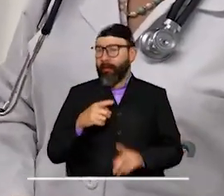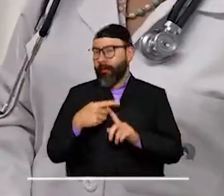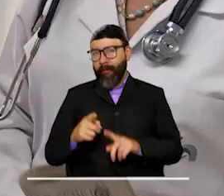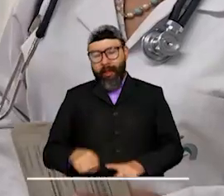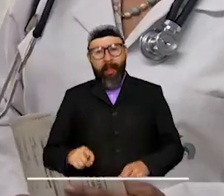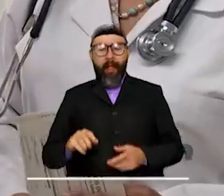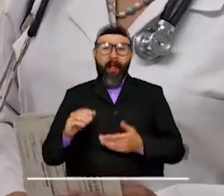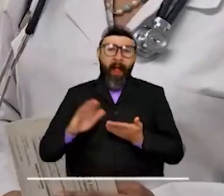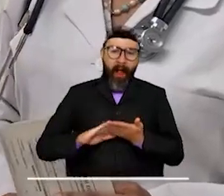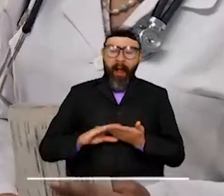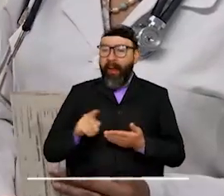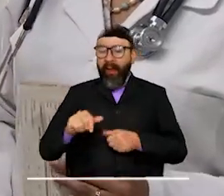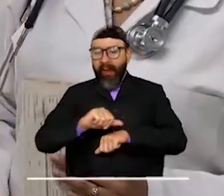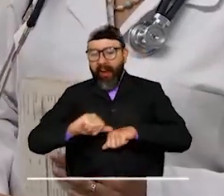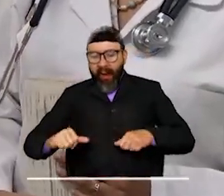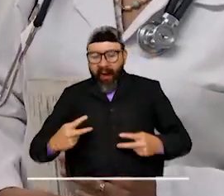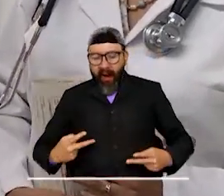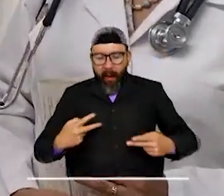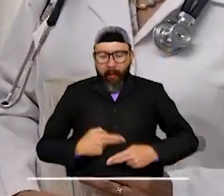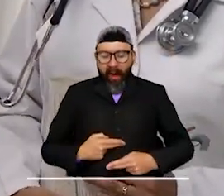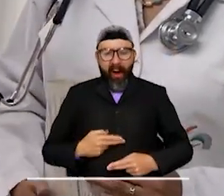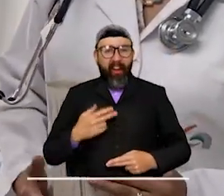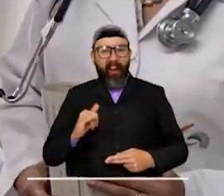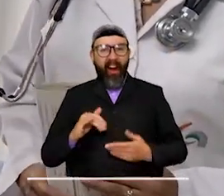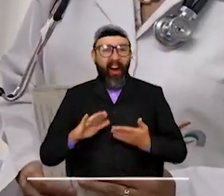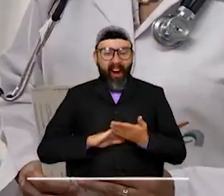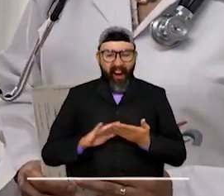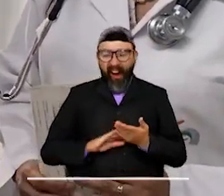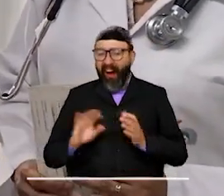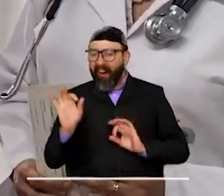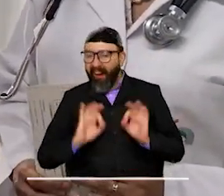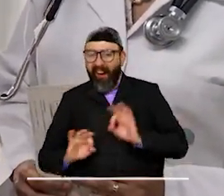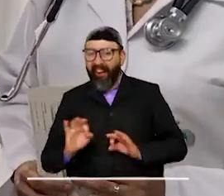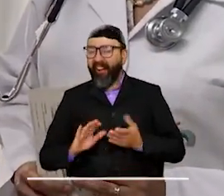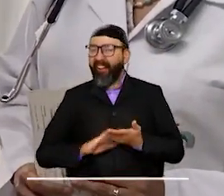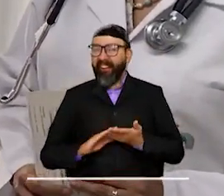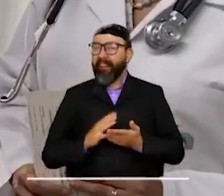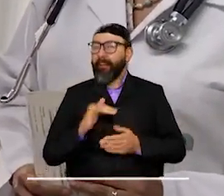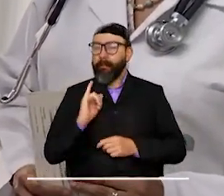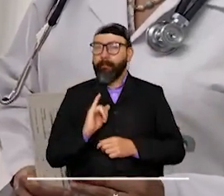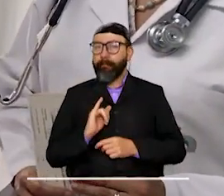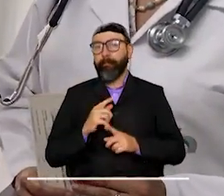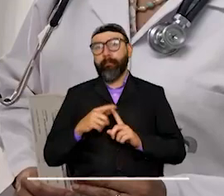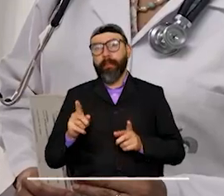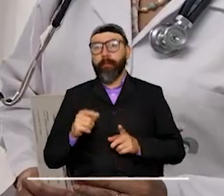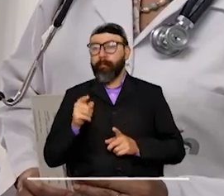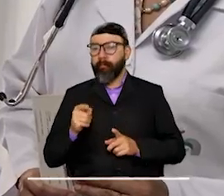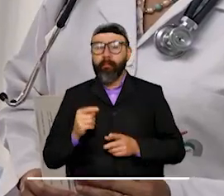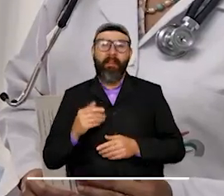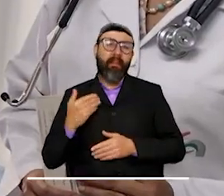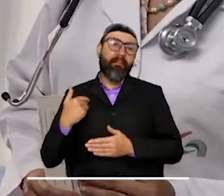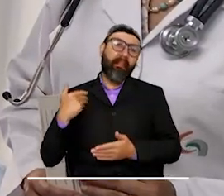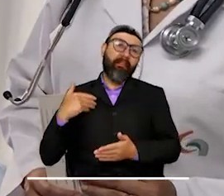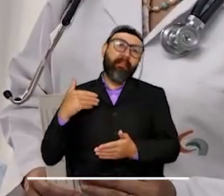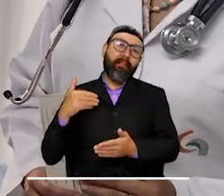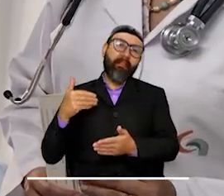la cirugía, pues quitan el estómago y ya uno manda suplementos y ya. Pero la